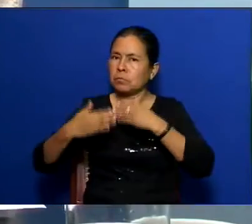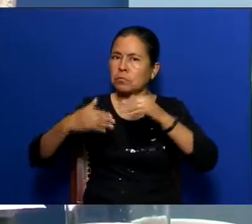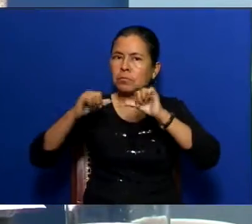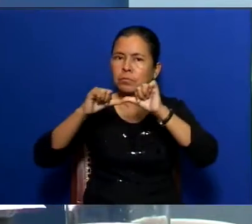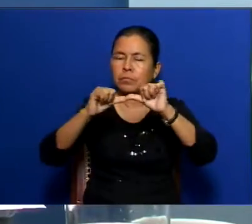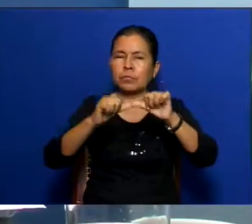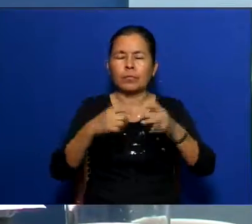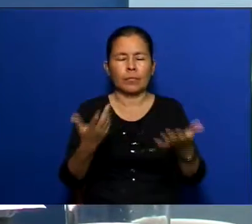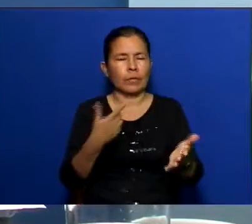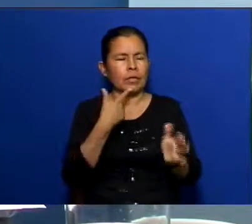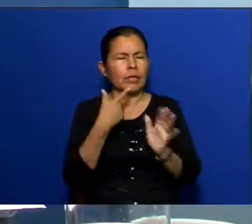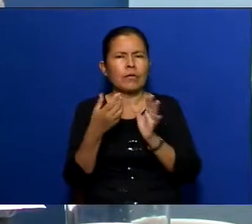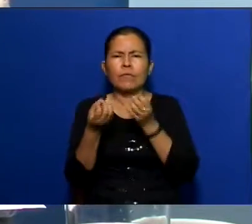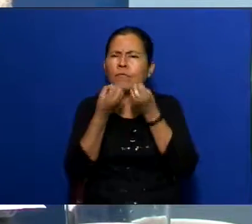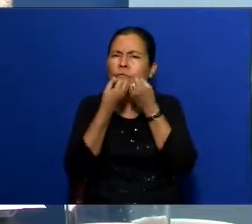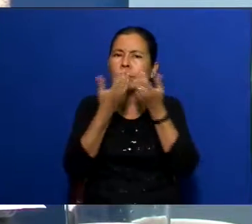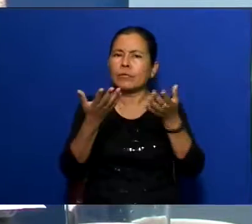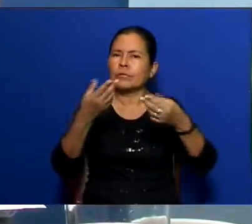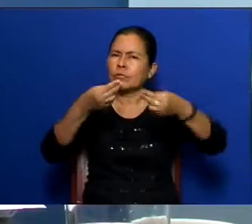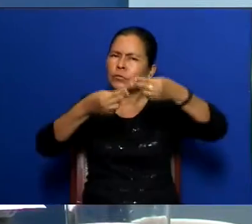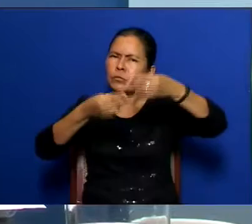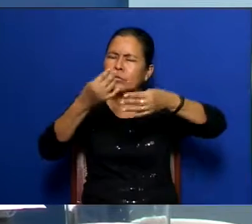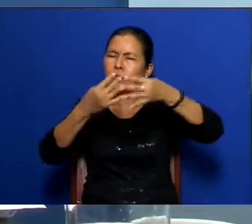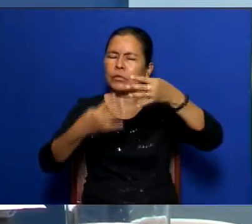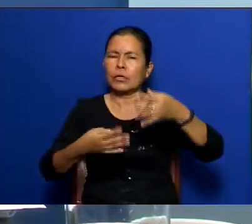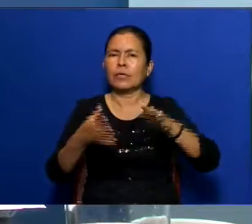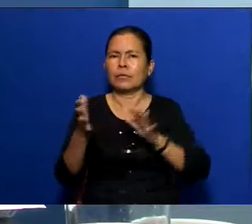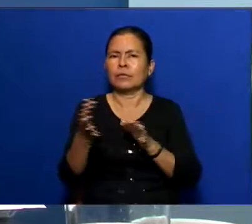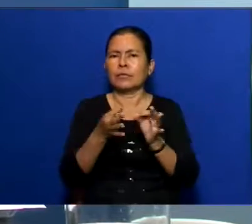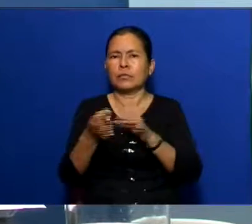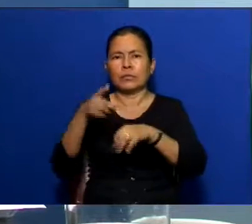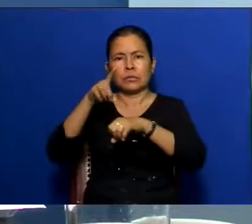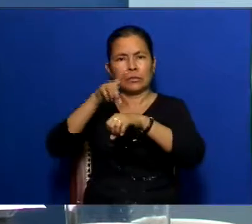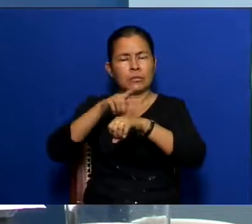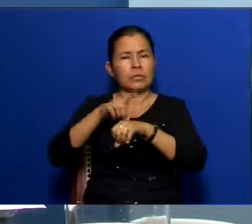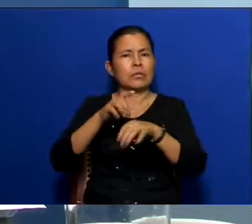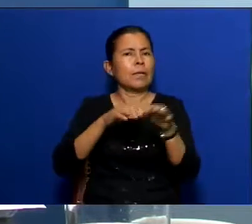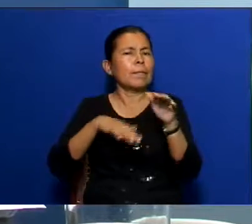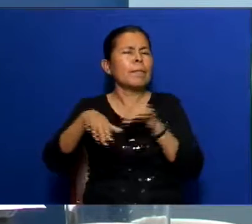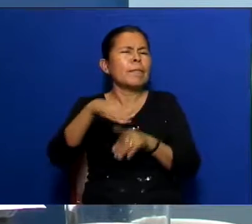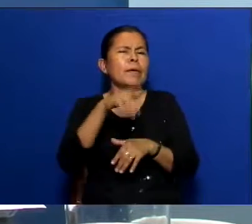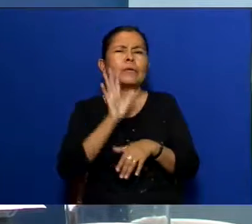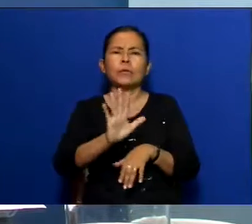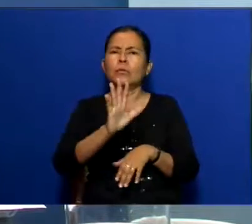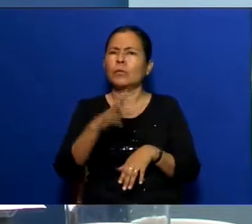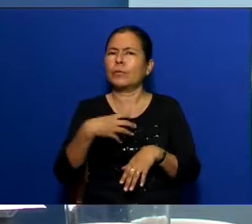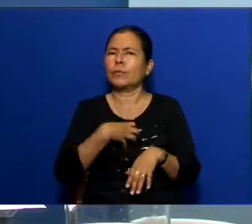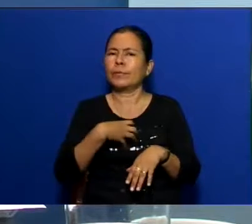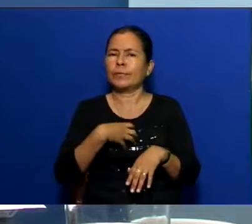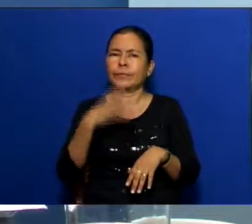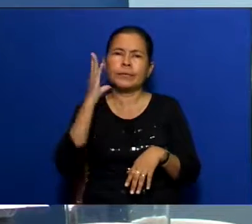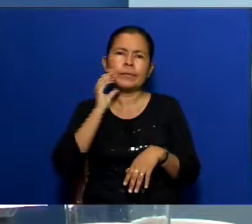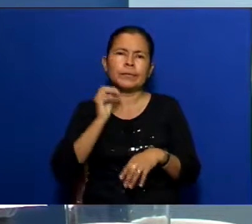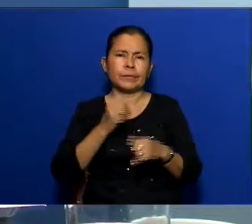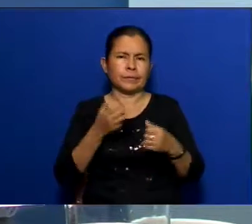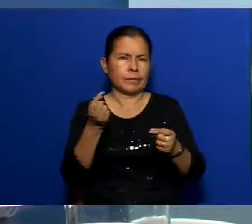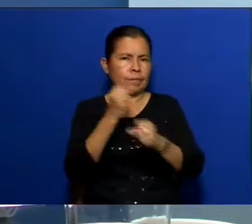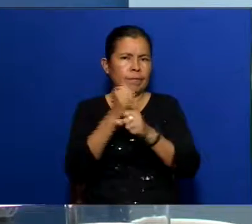hablar de estas estadísticas, doctor, más con respecto al trabajo que realiza el Instituto de Medicina